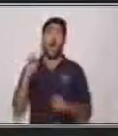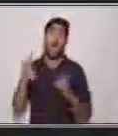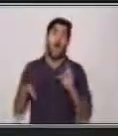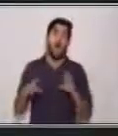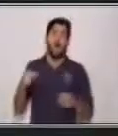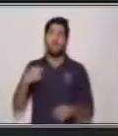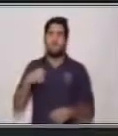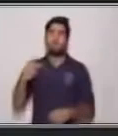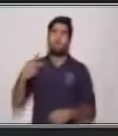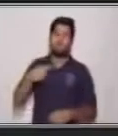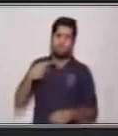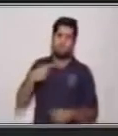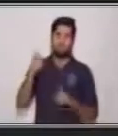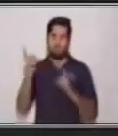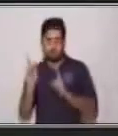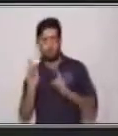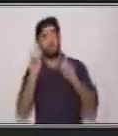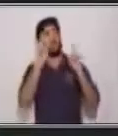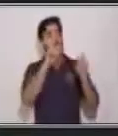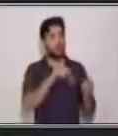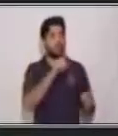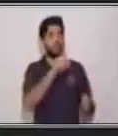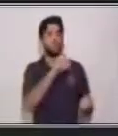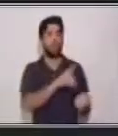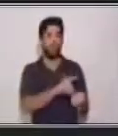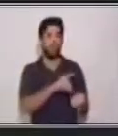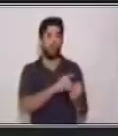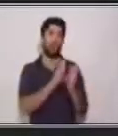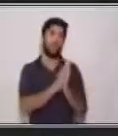necesidad de ir al doctor y que éste pues nos dé una